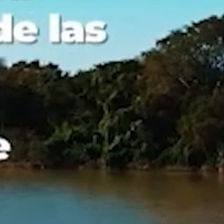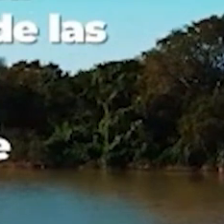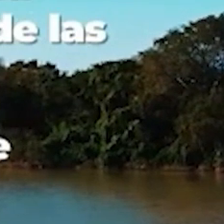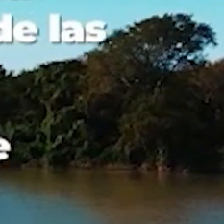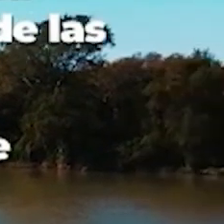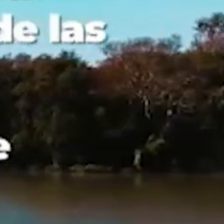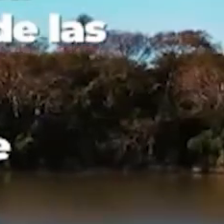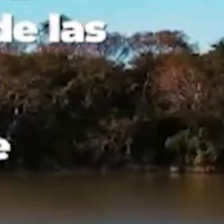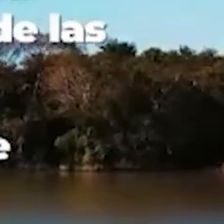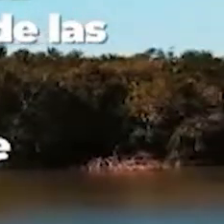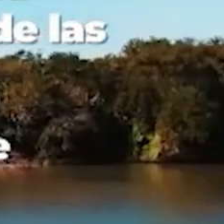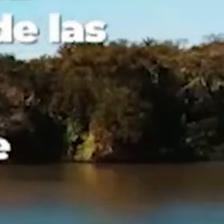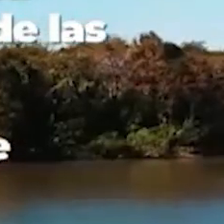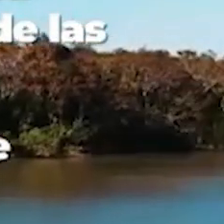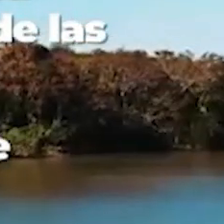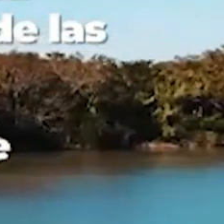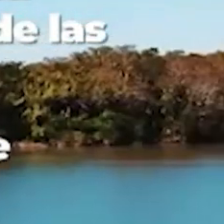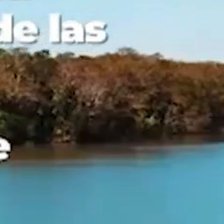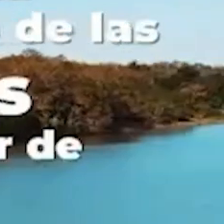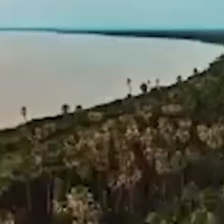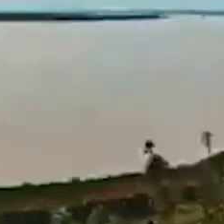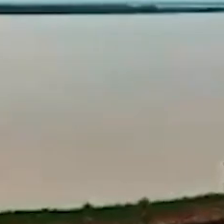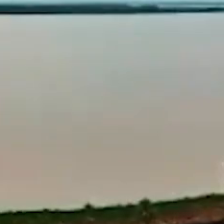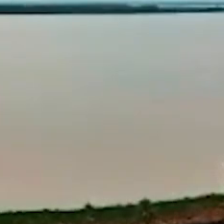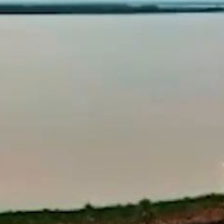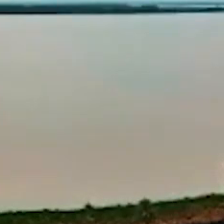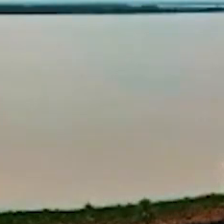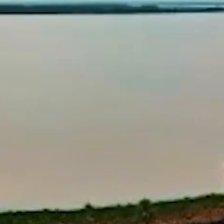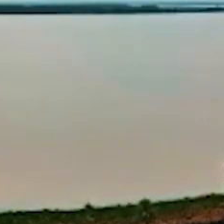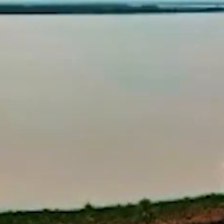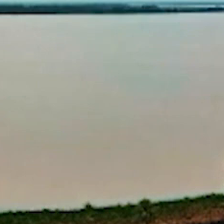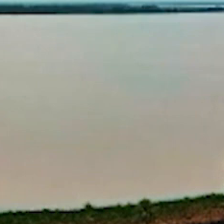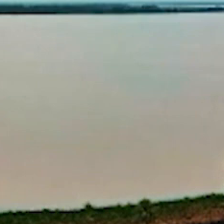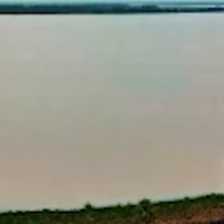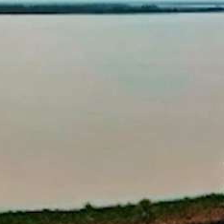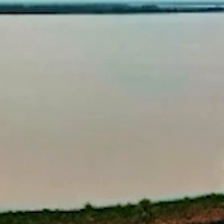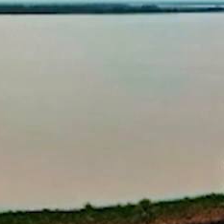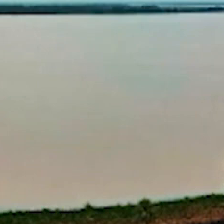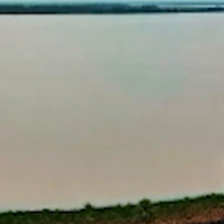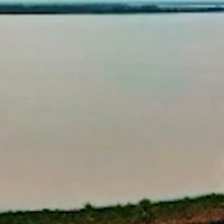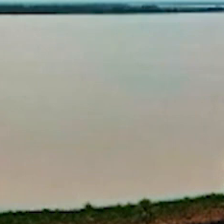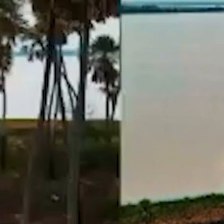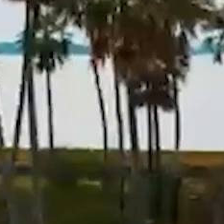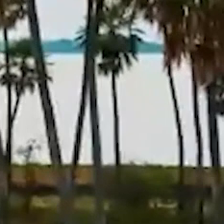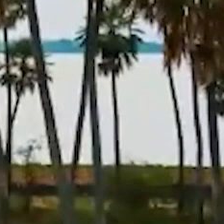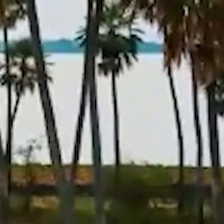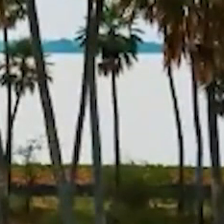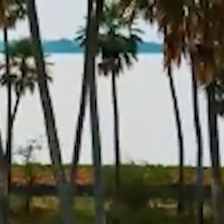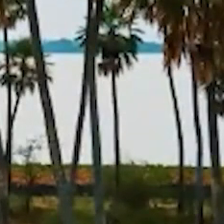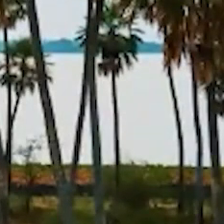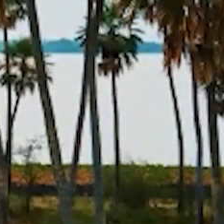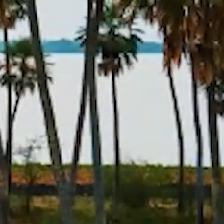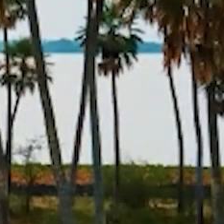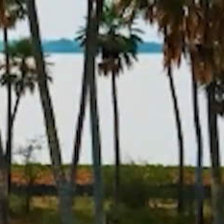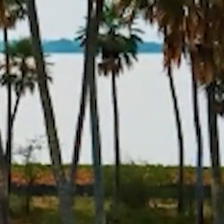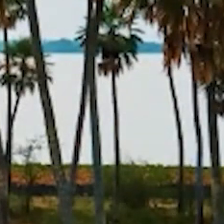Todos sabemos acá quién es. Y sabe que, mal que le pese a ese diputado, nosotros,